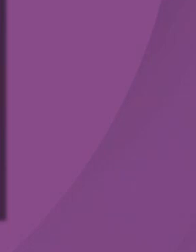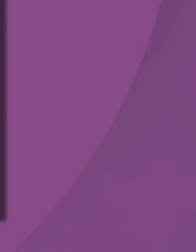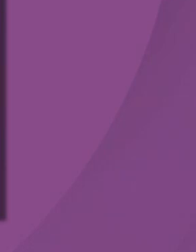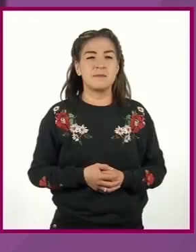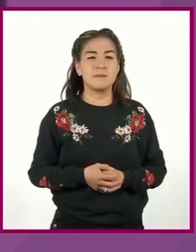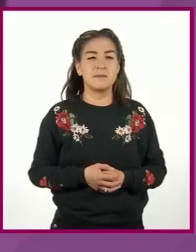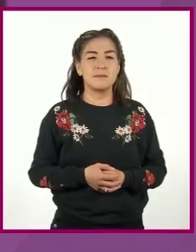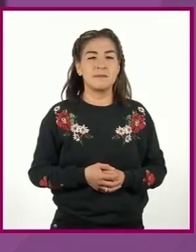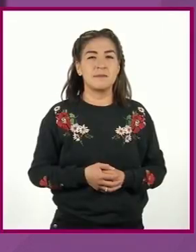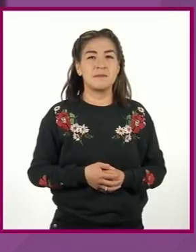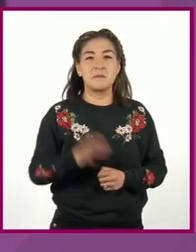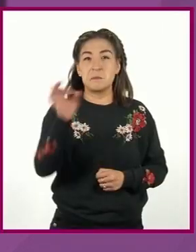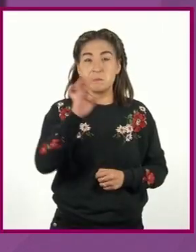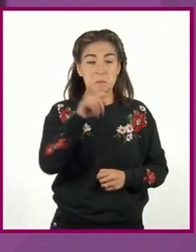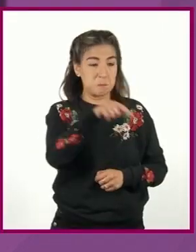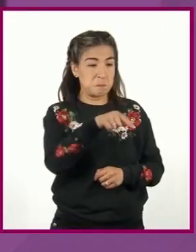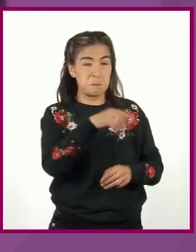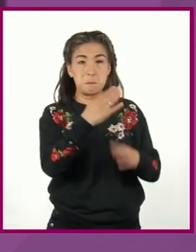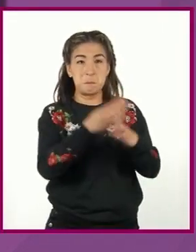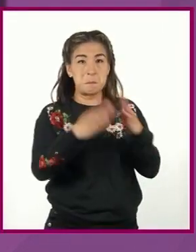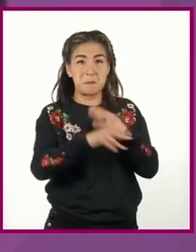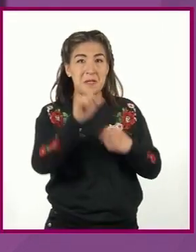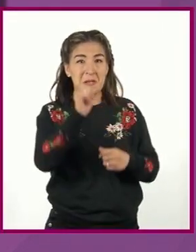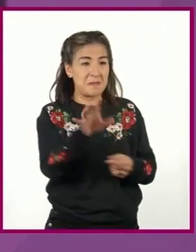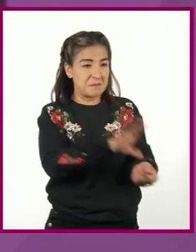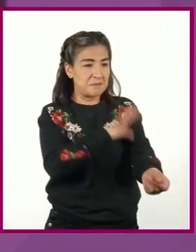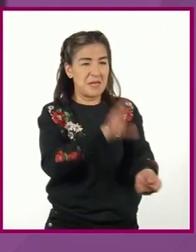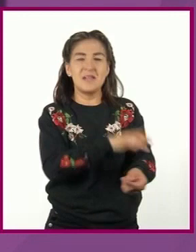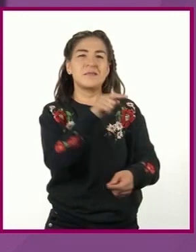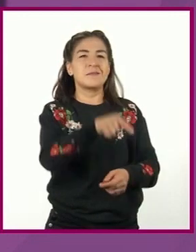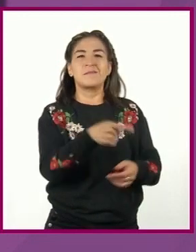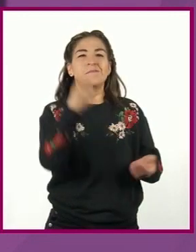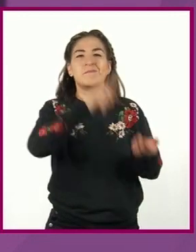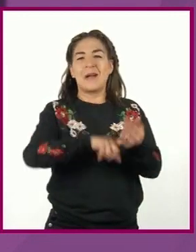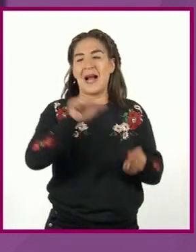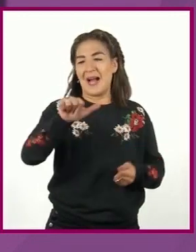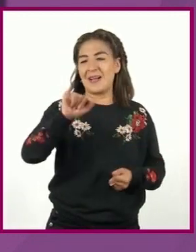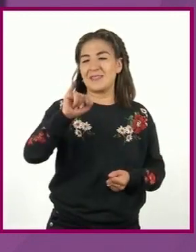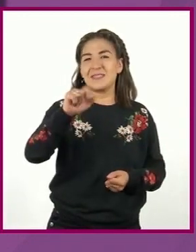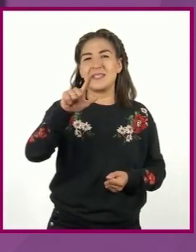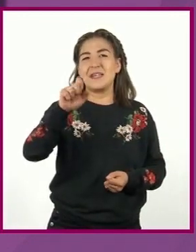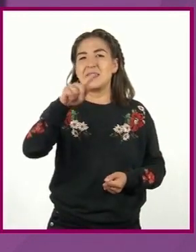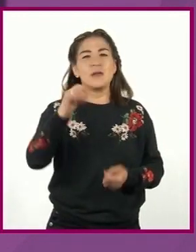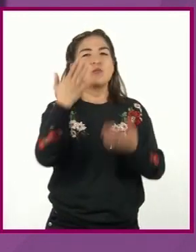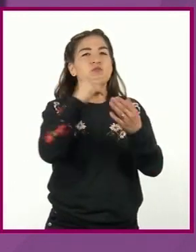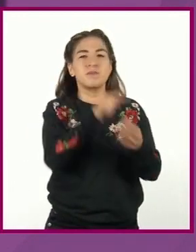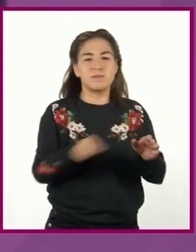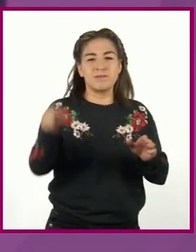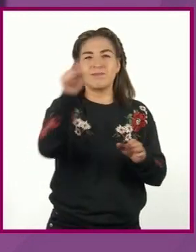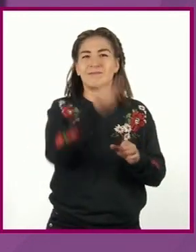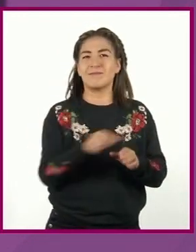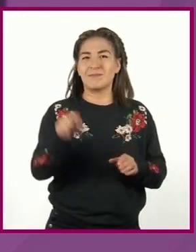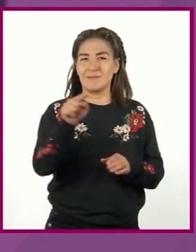Si no lo hace, el material es un aislante y no permite el flujo de electrones.